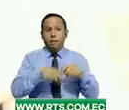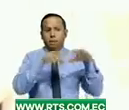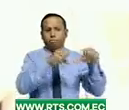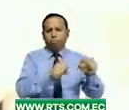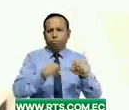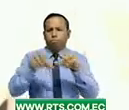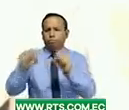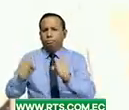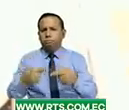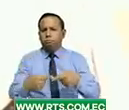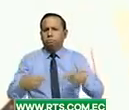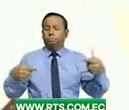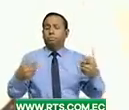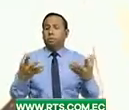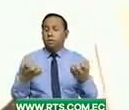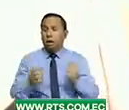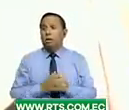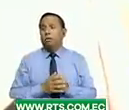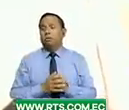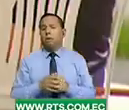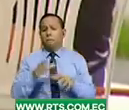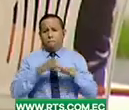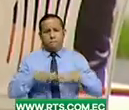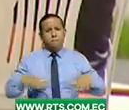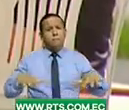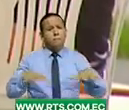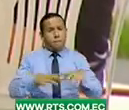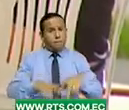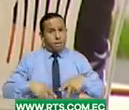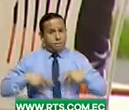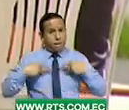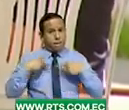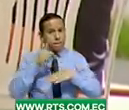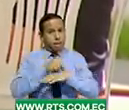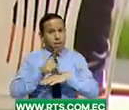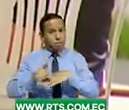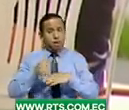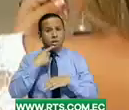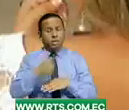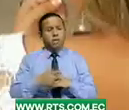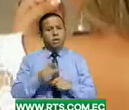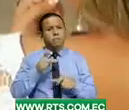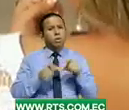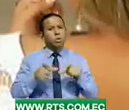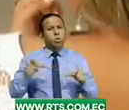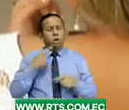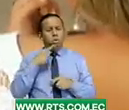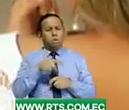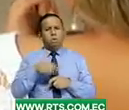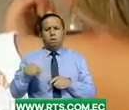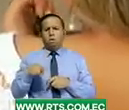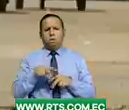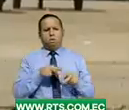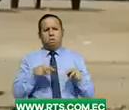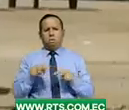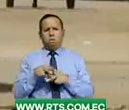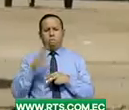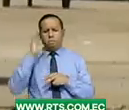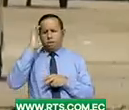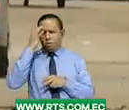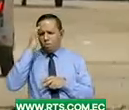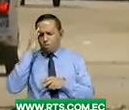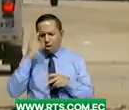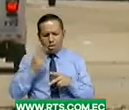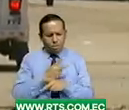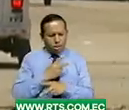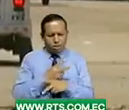En la mitad, habitantes de este cantón agrícola temen por sus vidas. No saben en qué momento